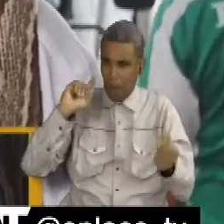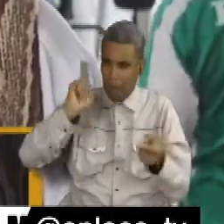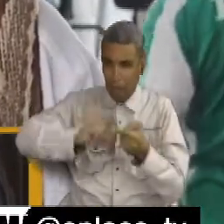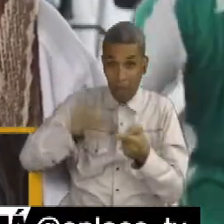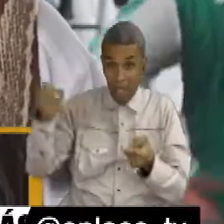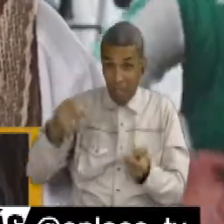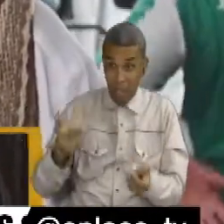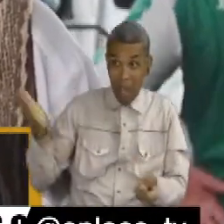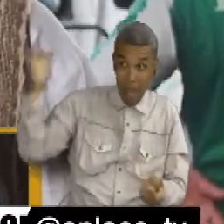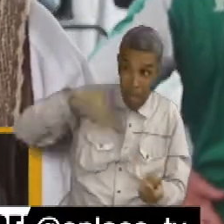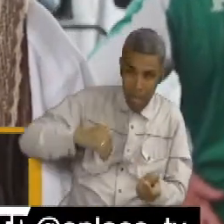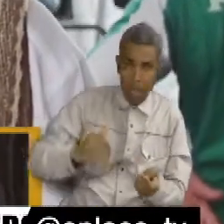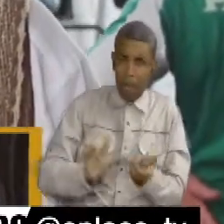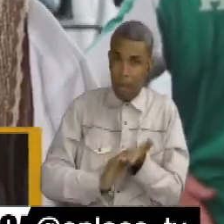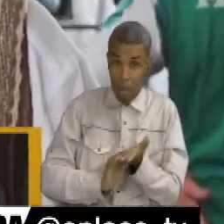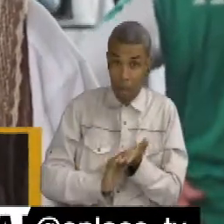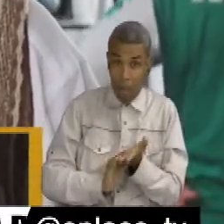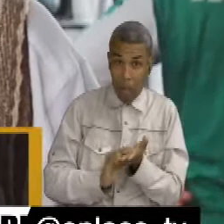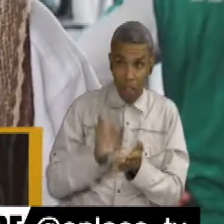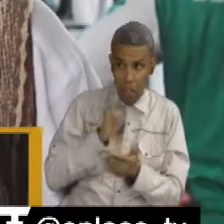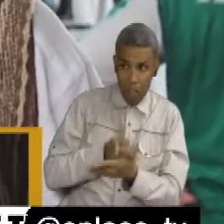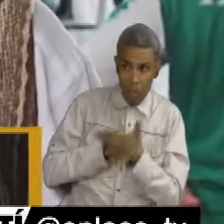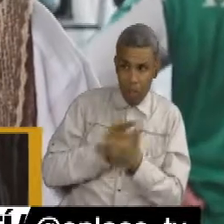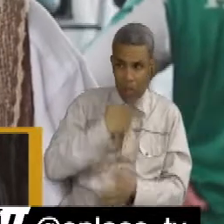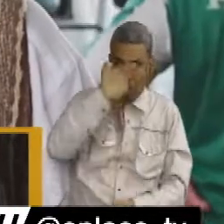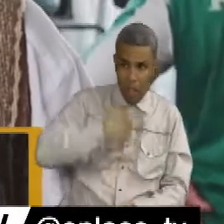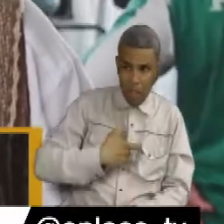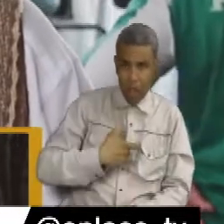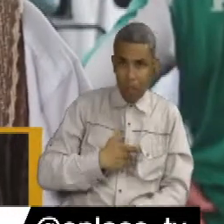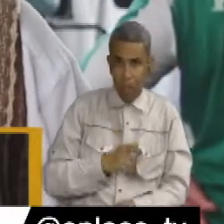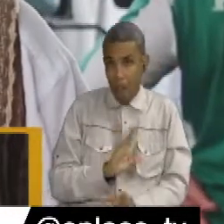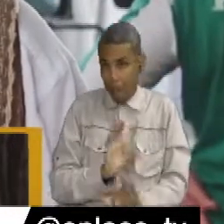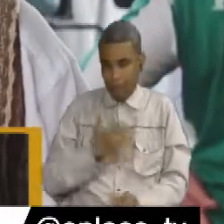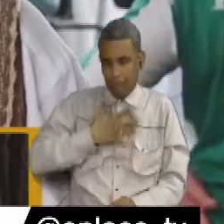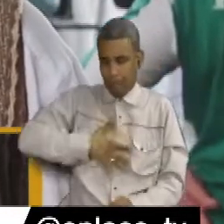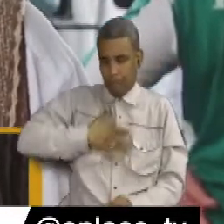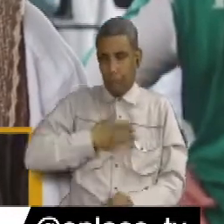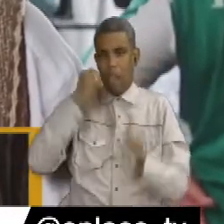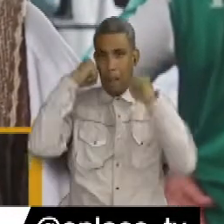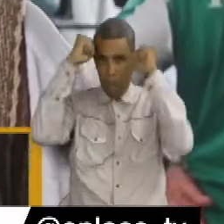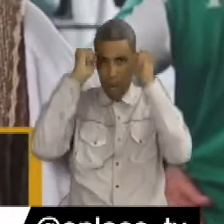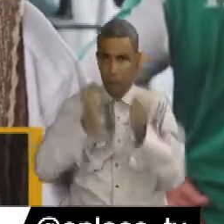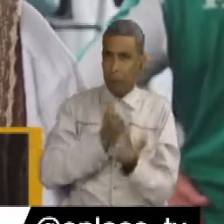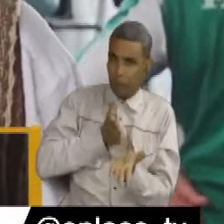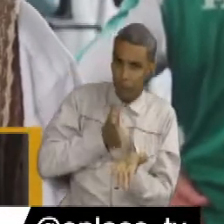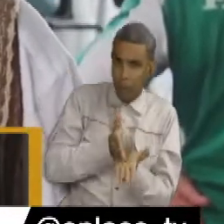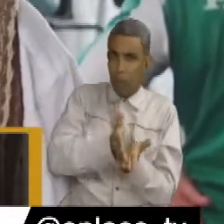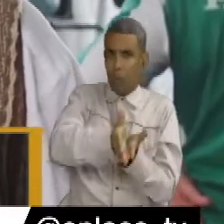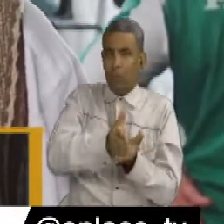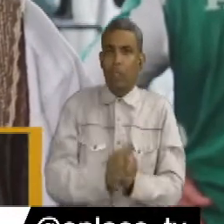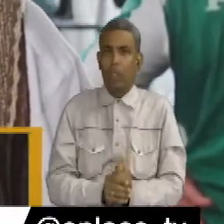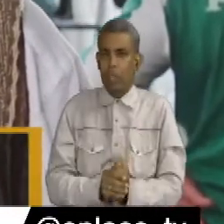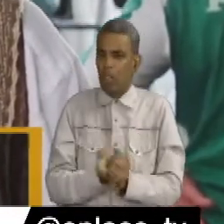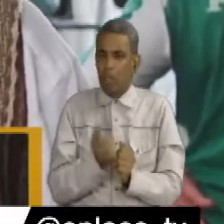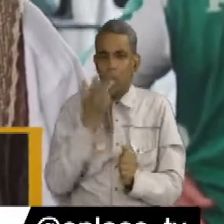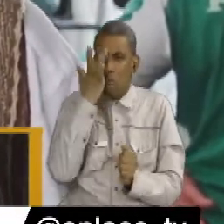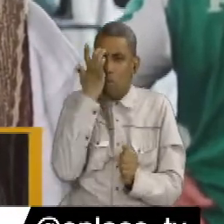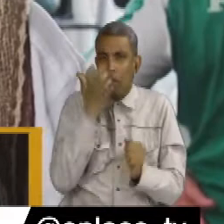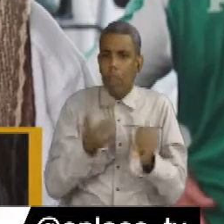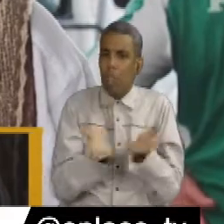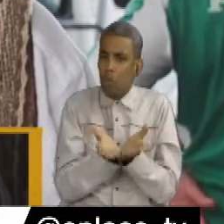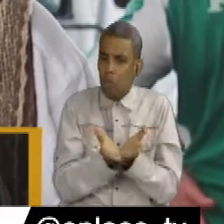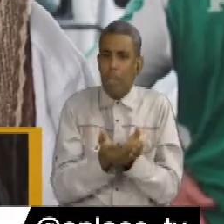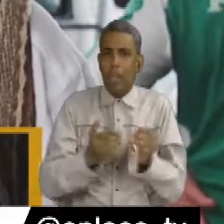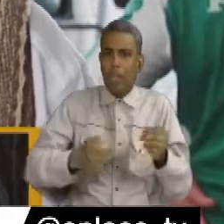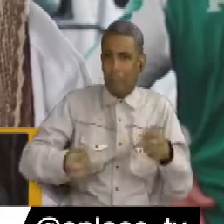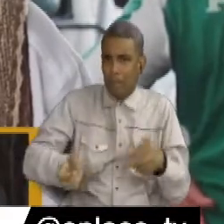a negociar y sea responsable frente al país, frente a los niños y niñas y jóvenes que necesitan presupuesto para el presente y futuro de la